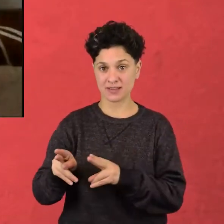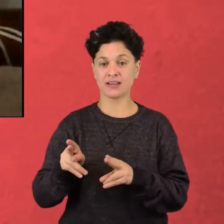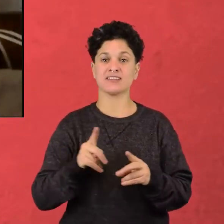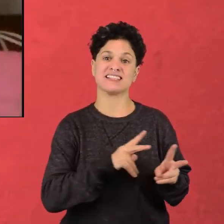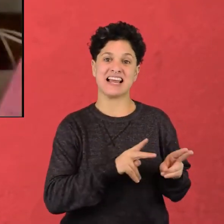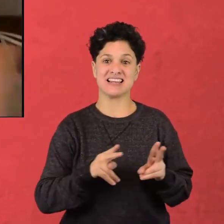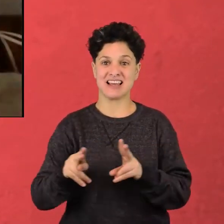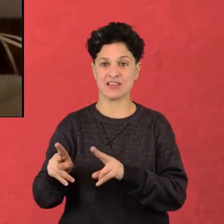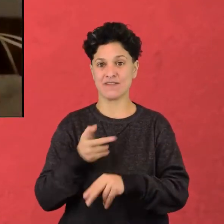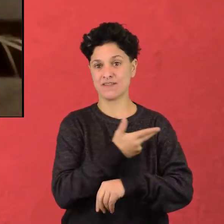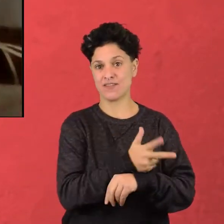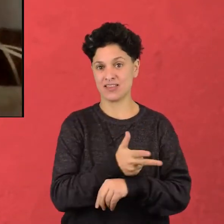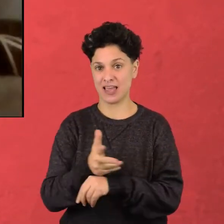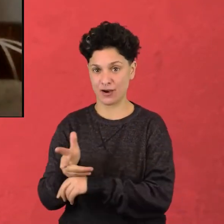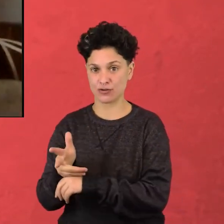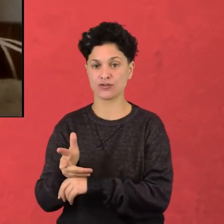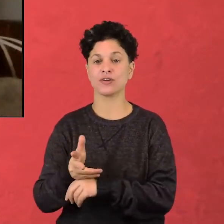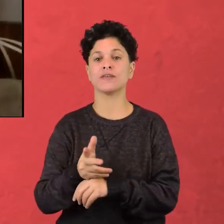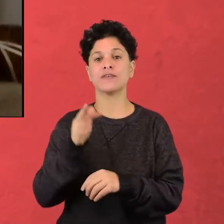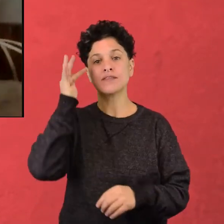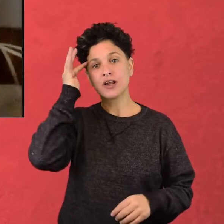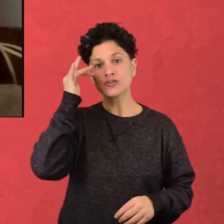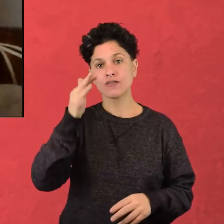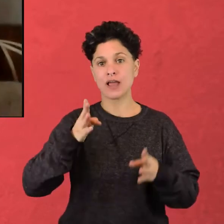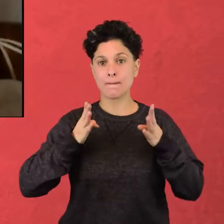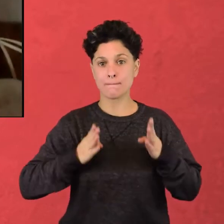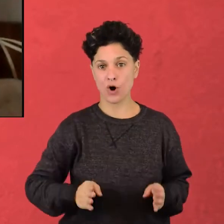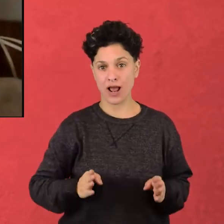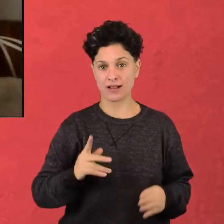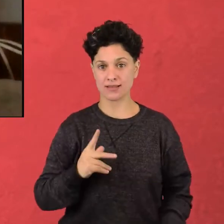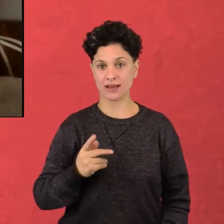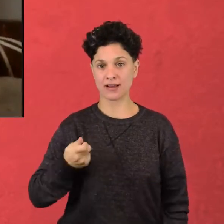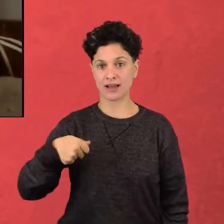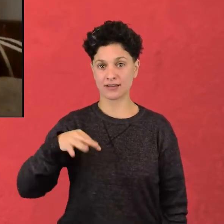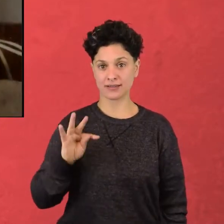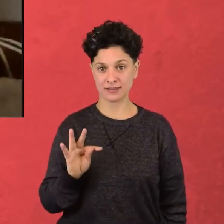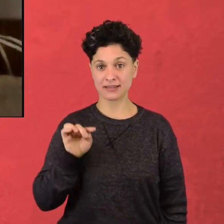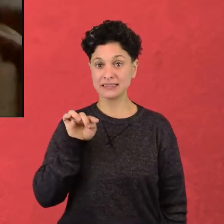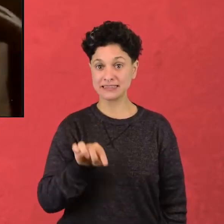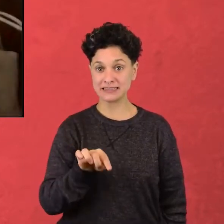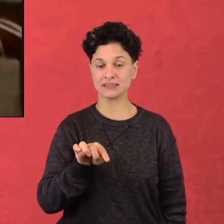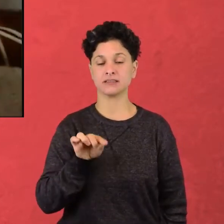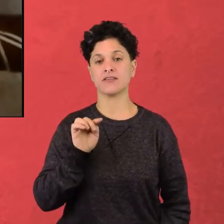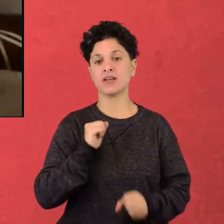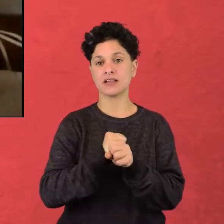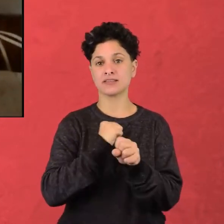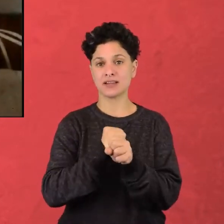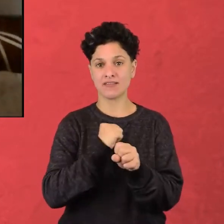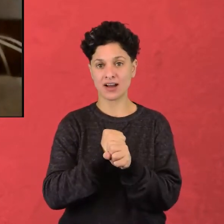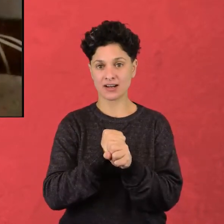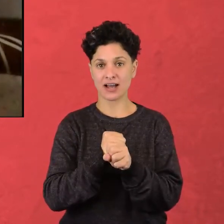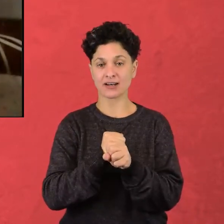Hola, esta es la segunda parte de la serie de videos sobre la filosofía moral de